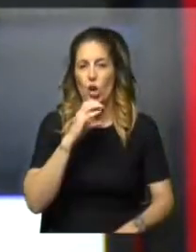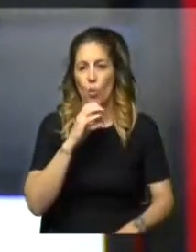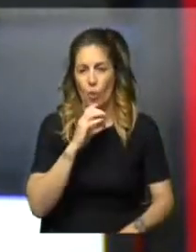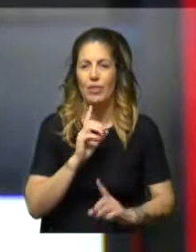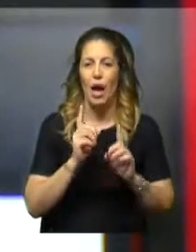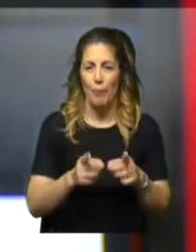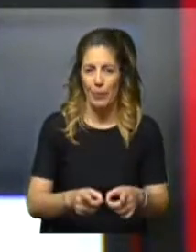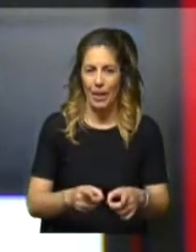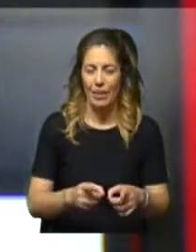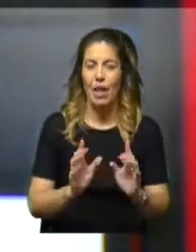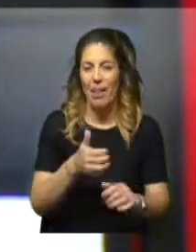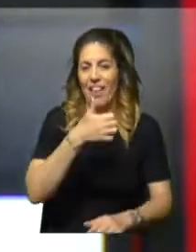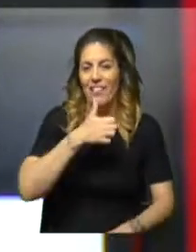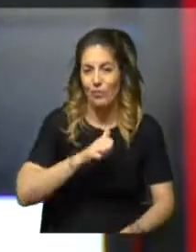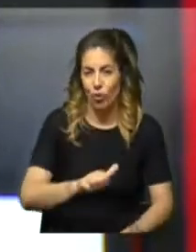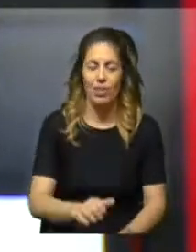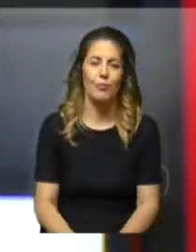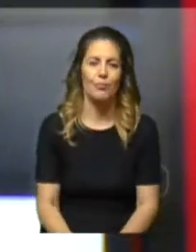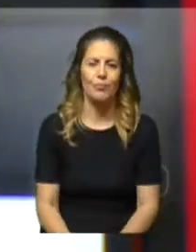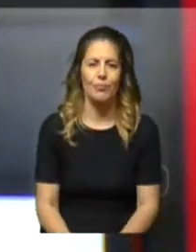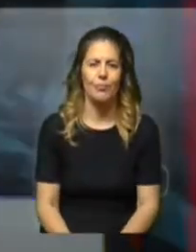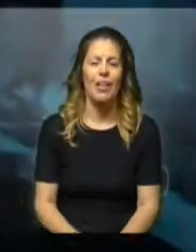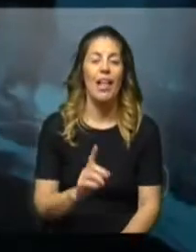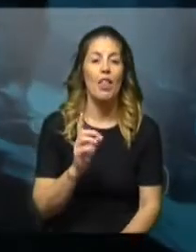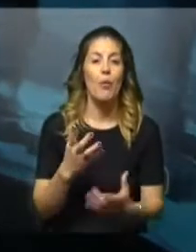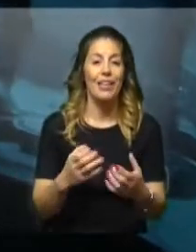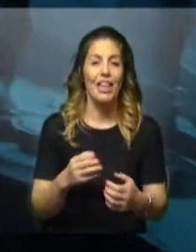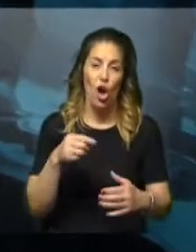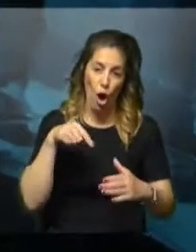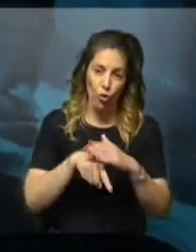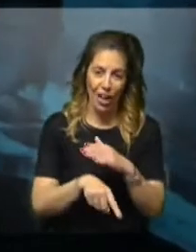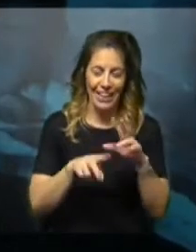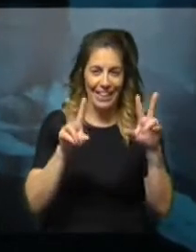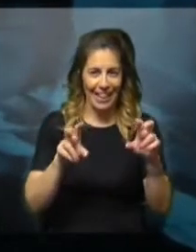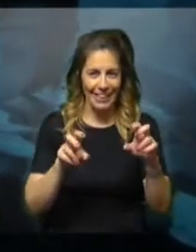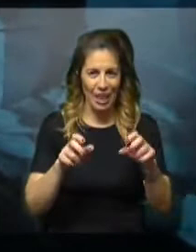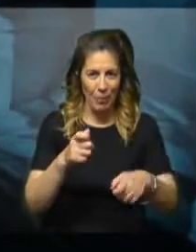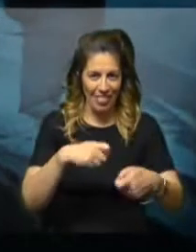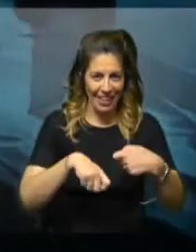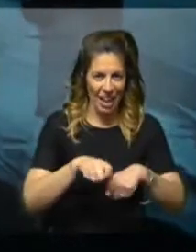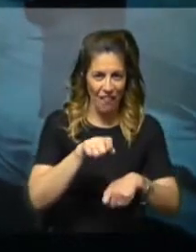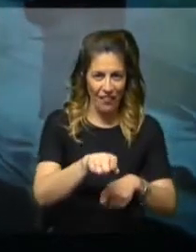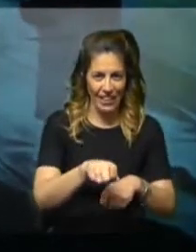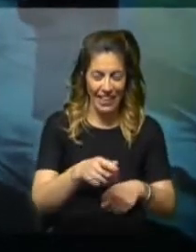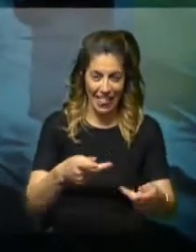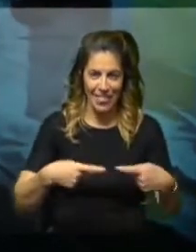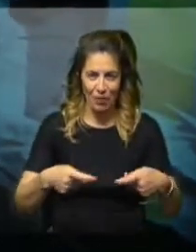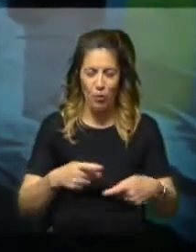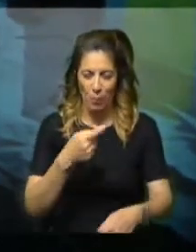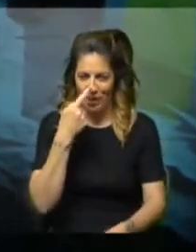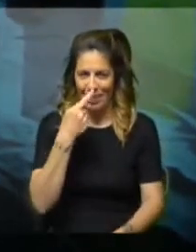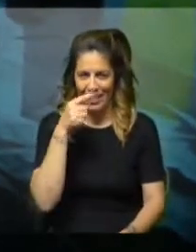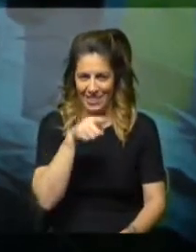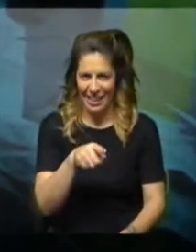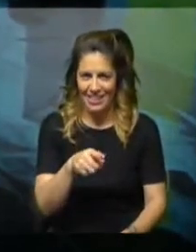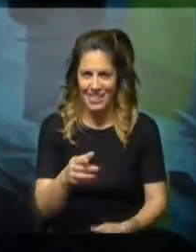hablar la historieta Bueno este después yo igual quiero abundar en el tema ese de la venta del fútbol porque me interesa ese